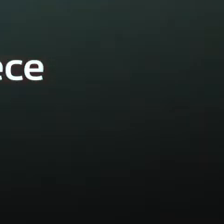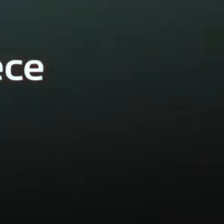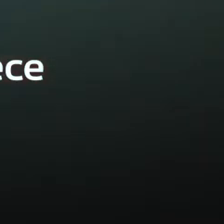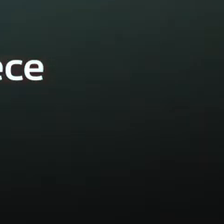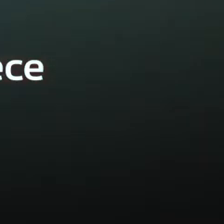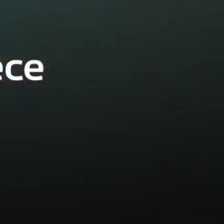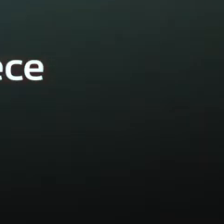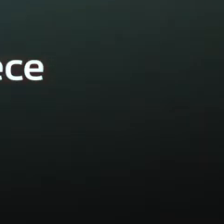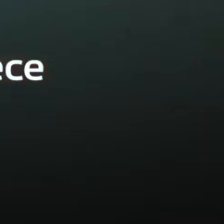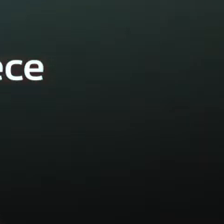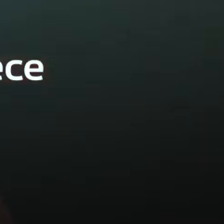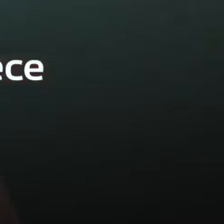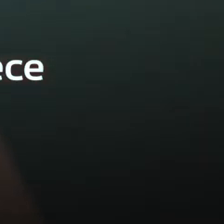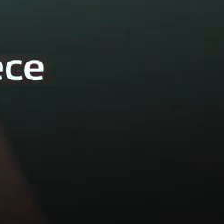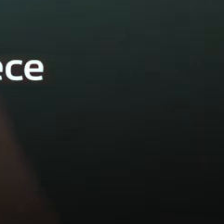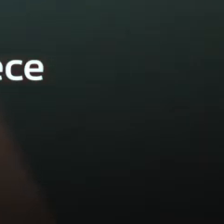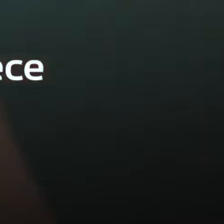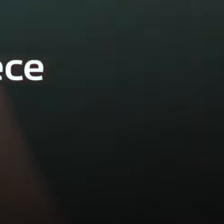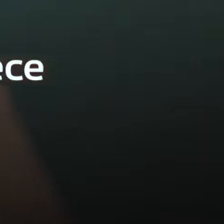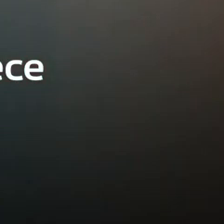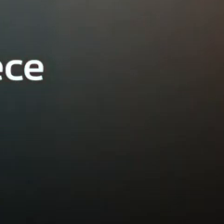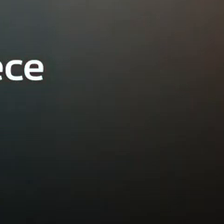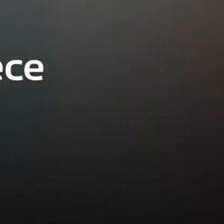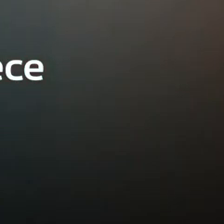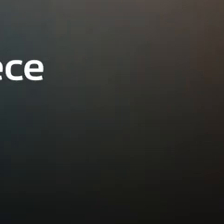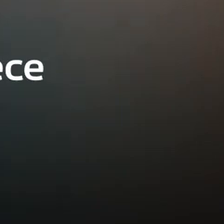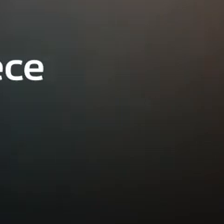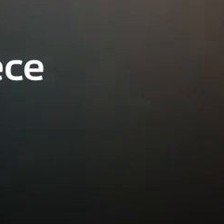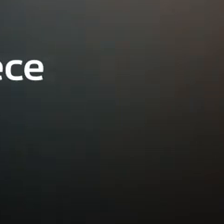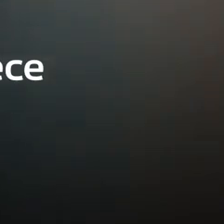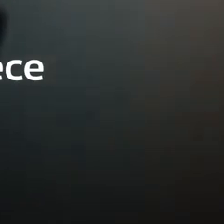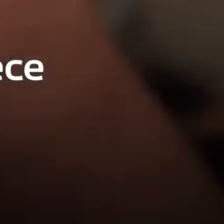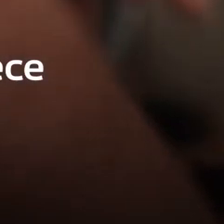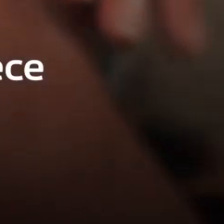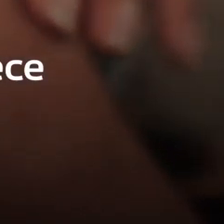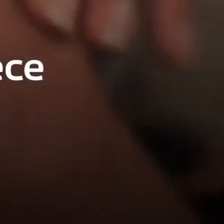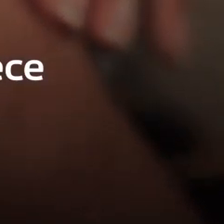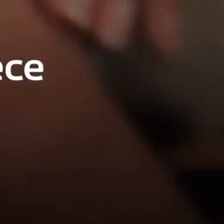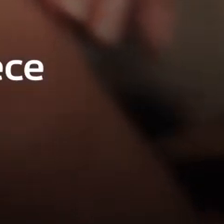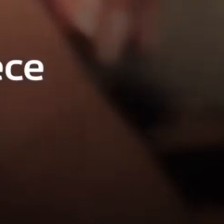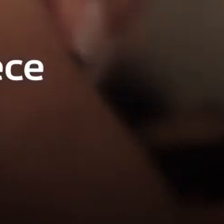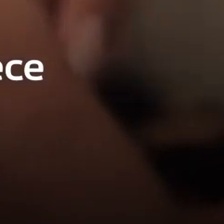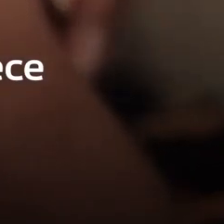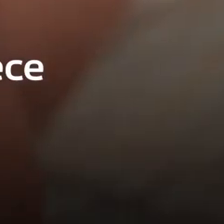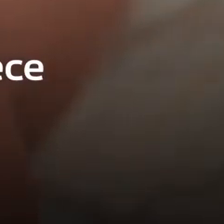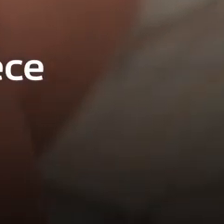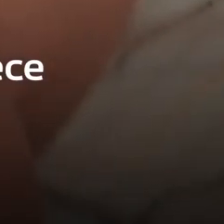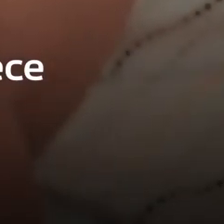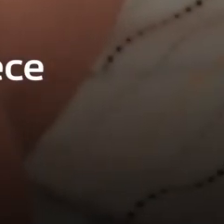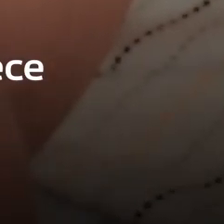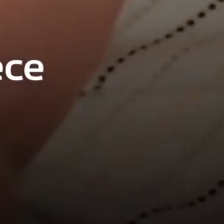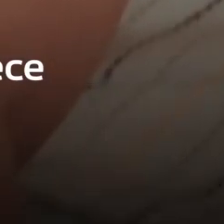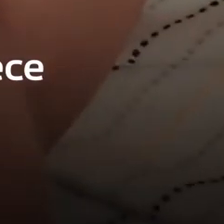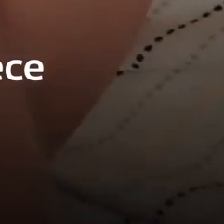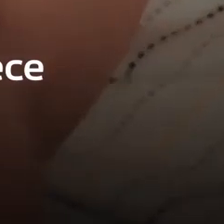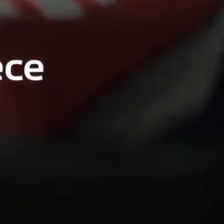Esta ley, contrariamente a lo que muchos piensan, es una ley que iguala en la capacidad de decisión. Con la